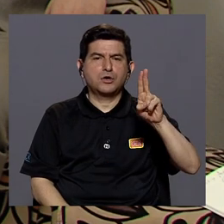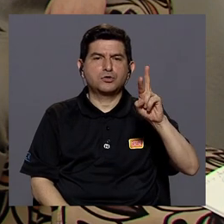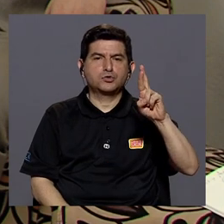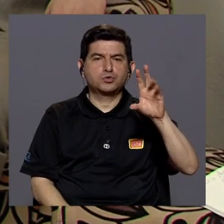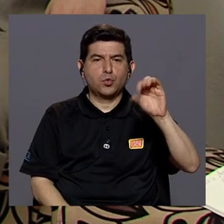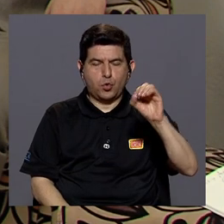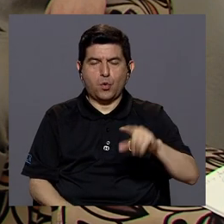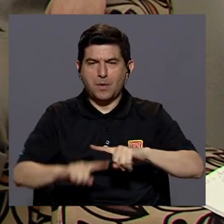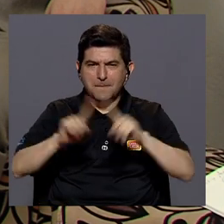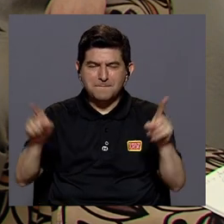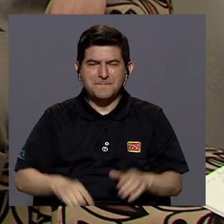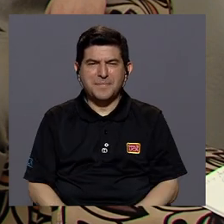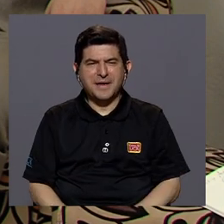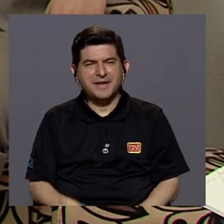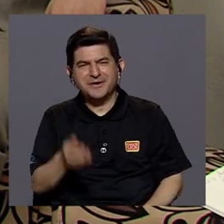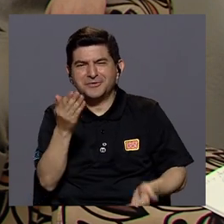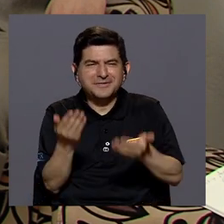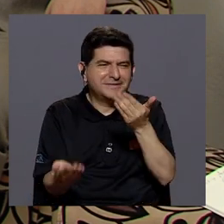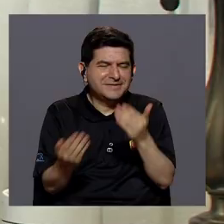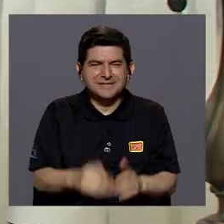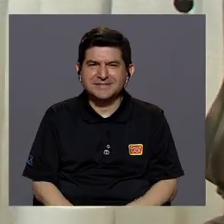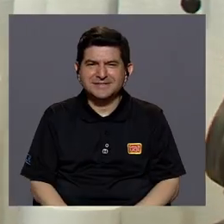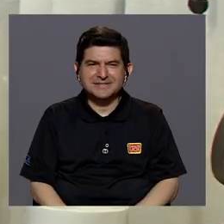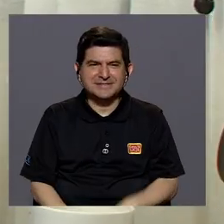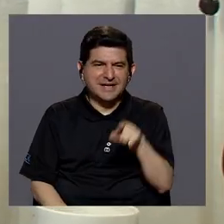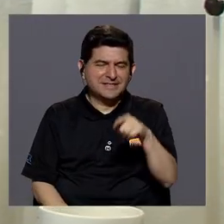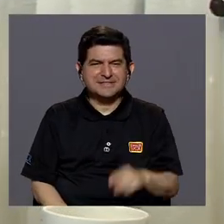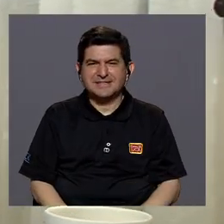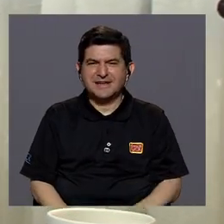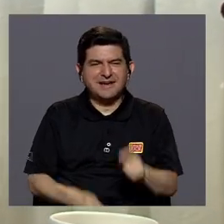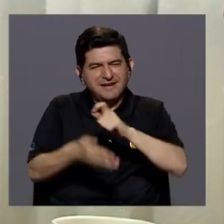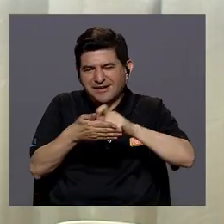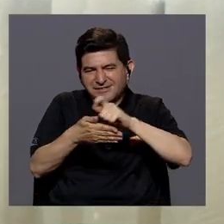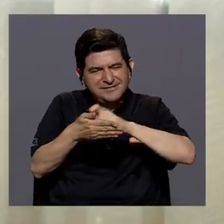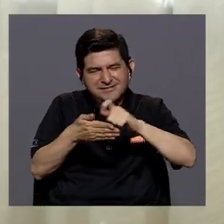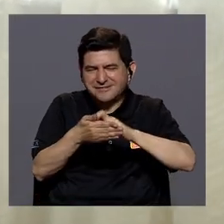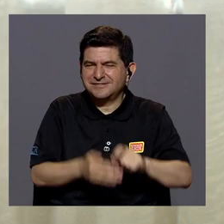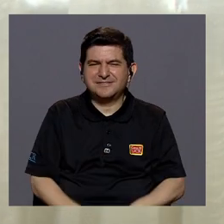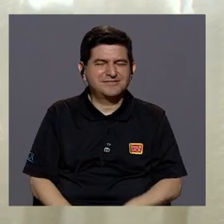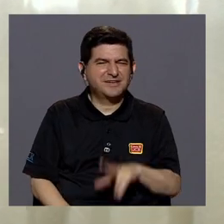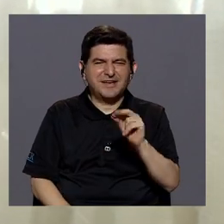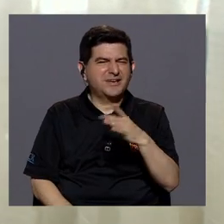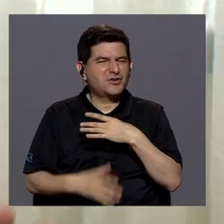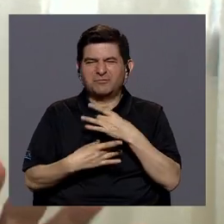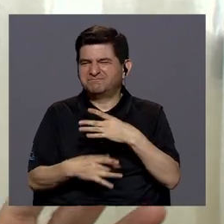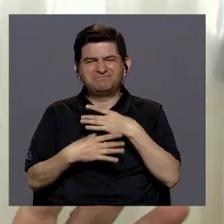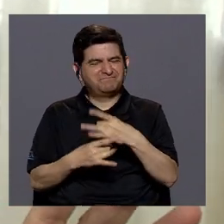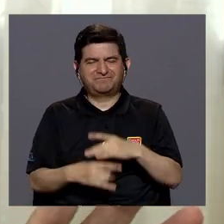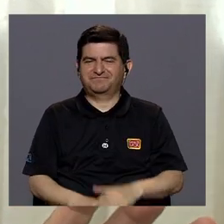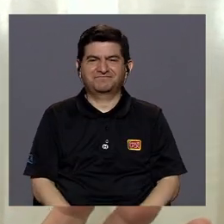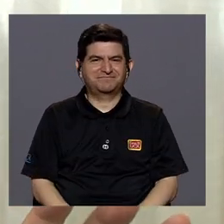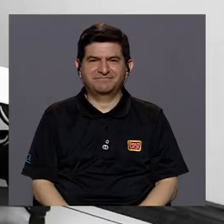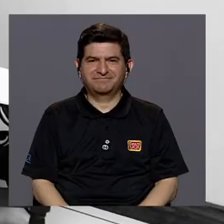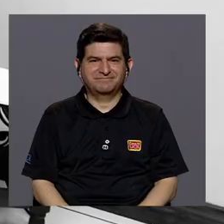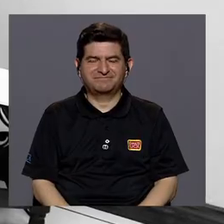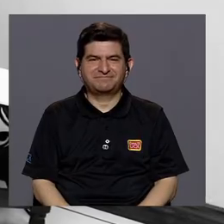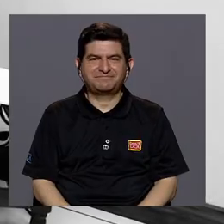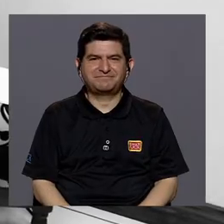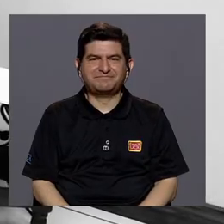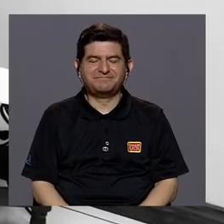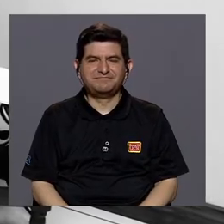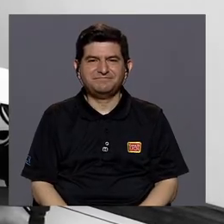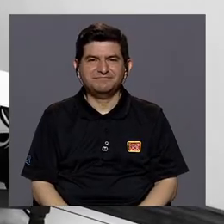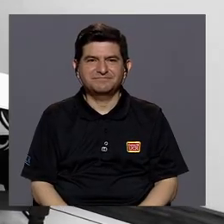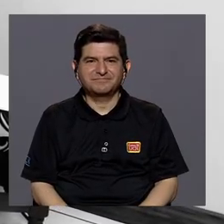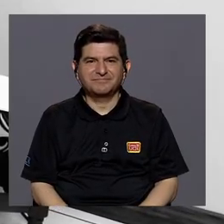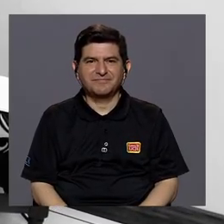no. Era muy demasiado letras, puras letras, no, nunca pegó mucho. Y lo cierto es que